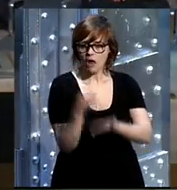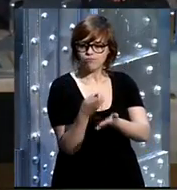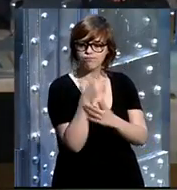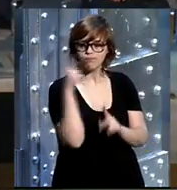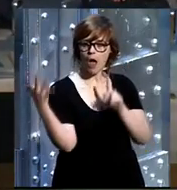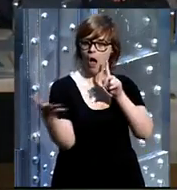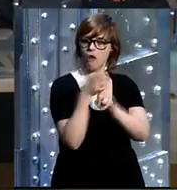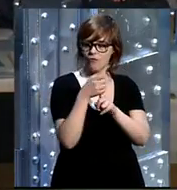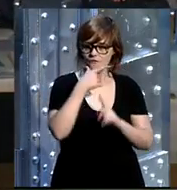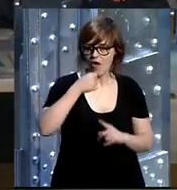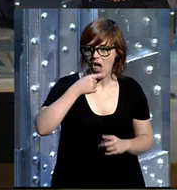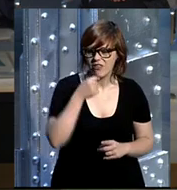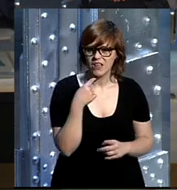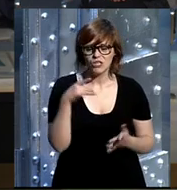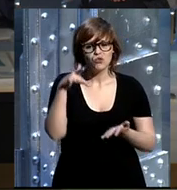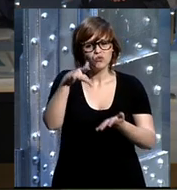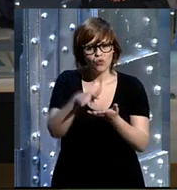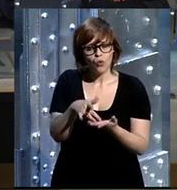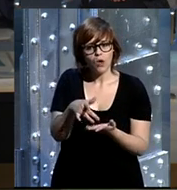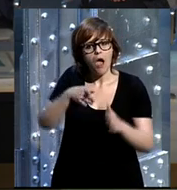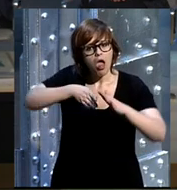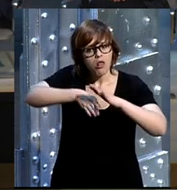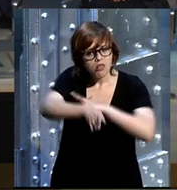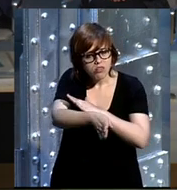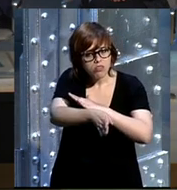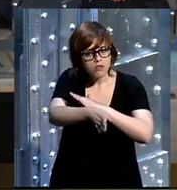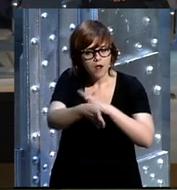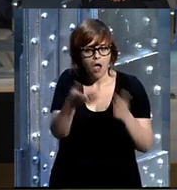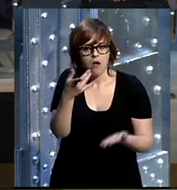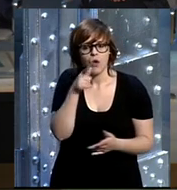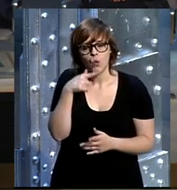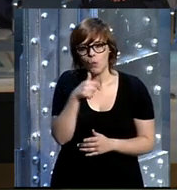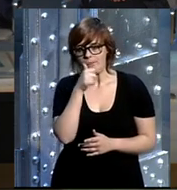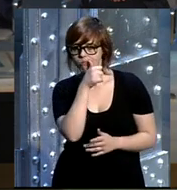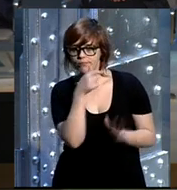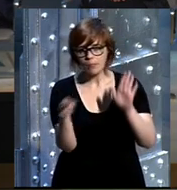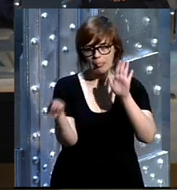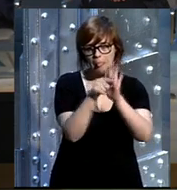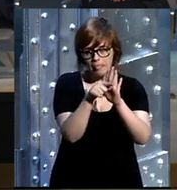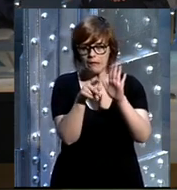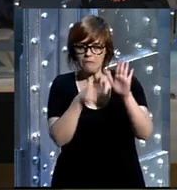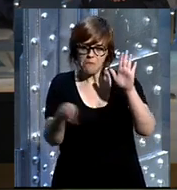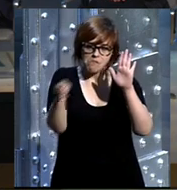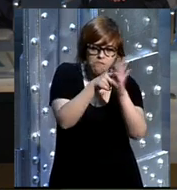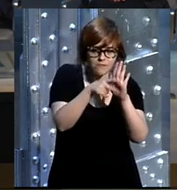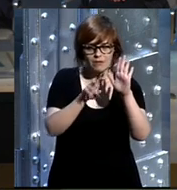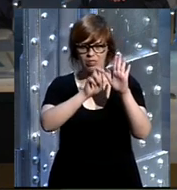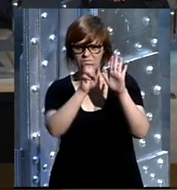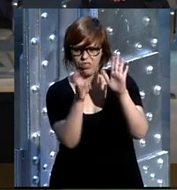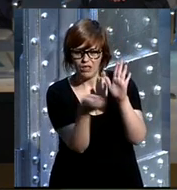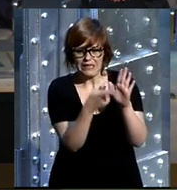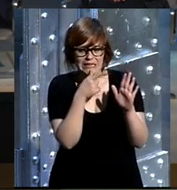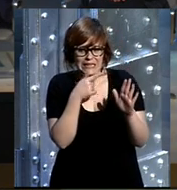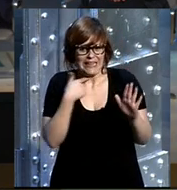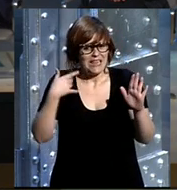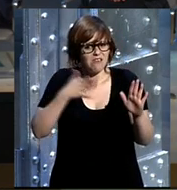fácilmente, no quieren que estar metiendo cada vez que entran sus códigos o sus passwords, quieren que todo lo